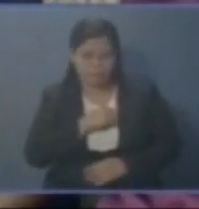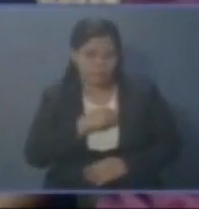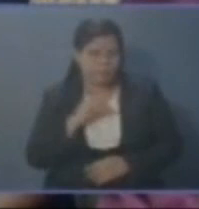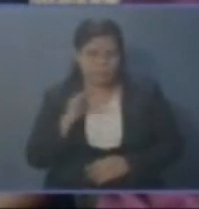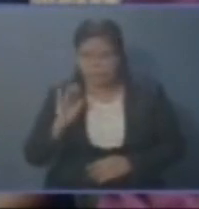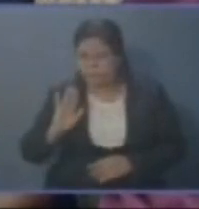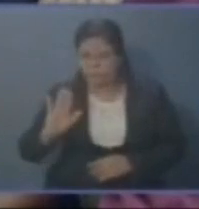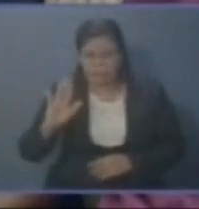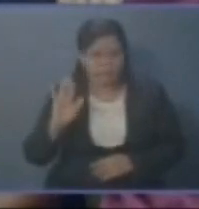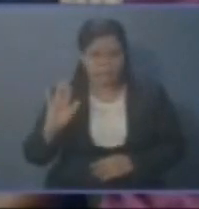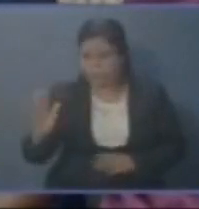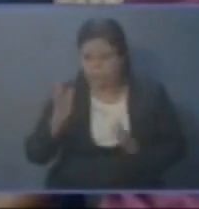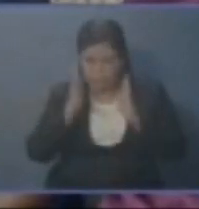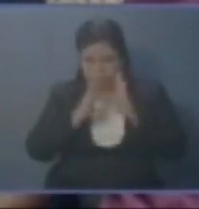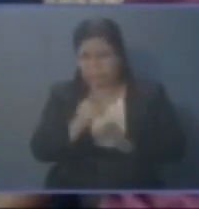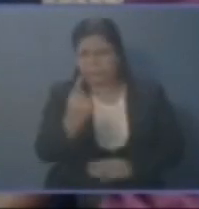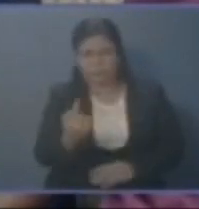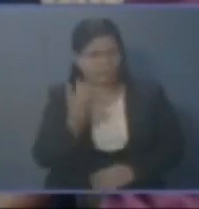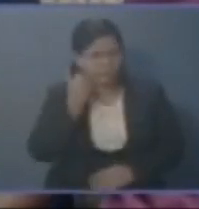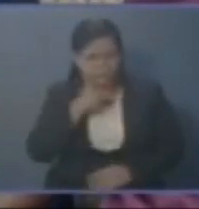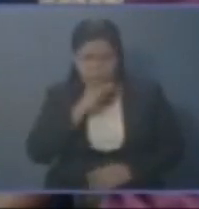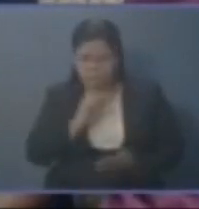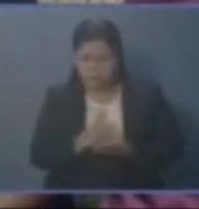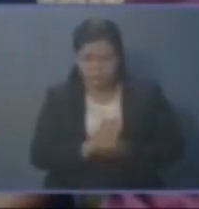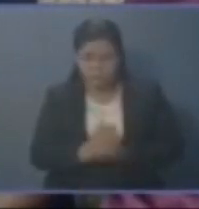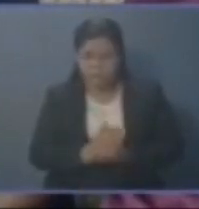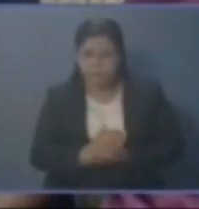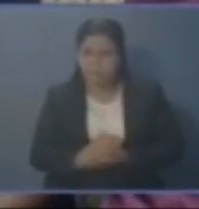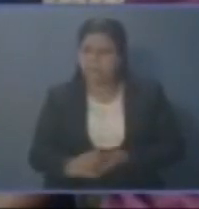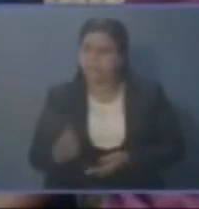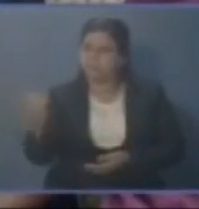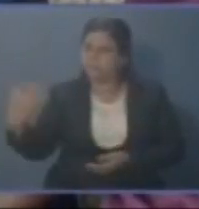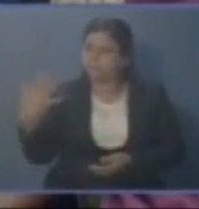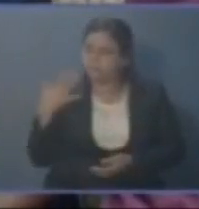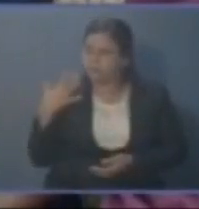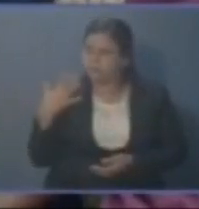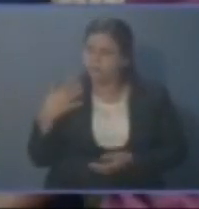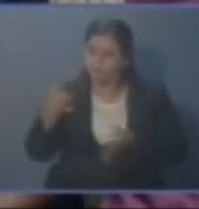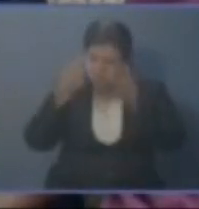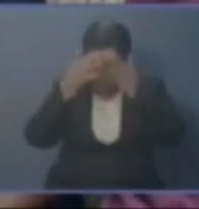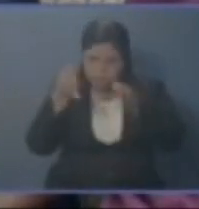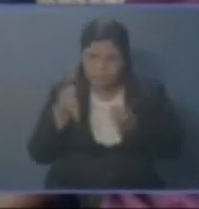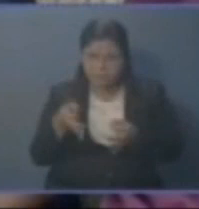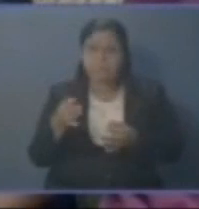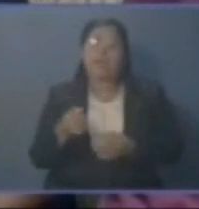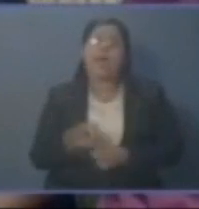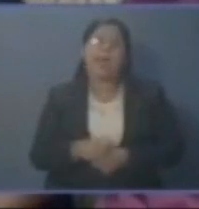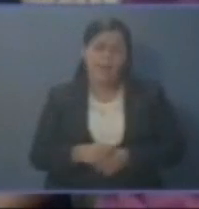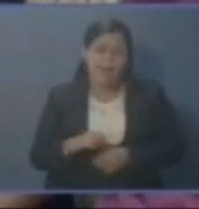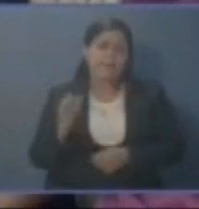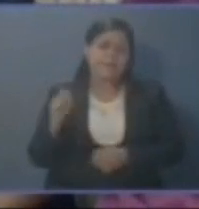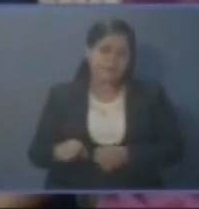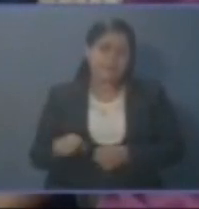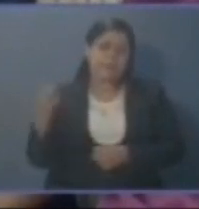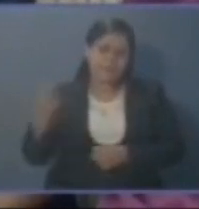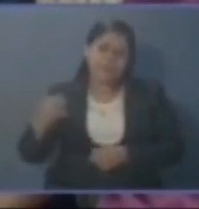en su vida, ni lo han tratado, ni han luchado, ¿verdad? Decide si el paciente amerita o no la